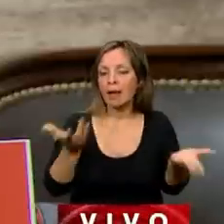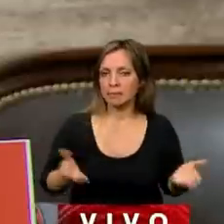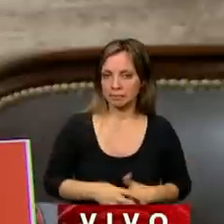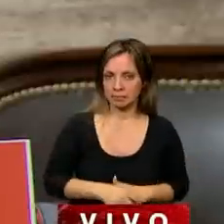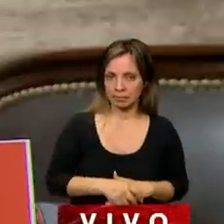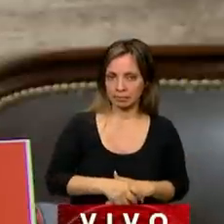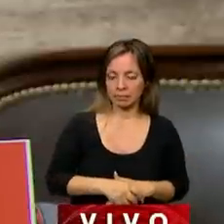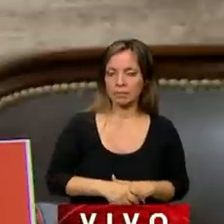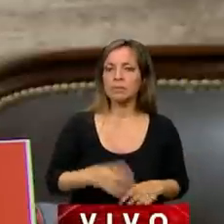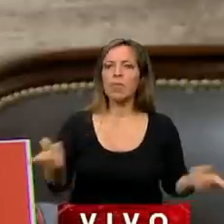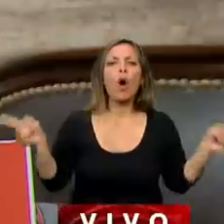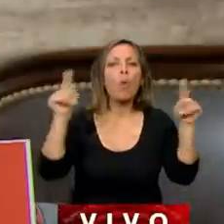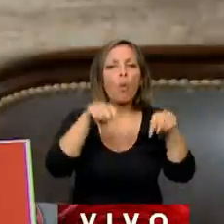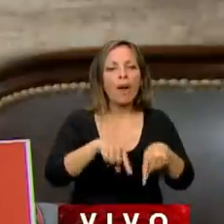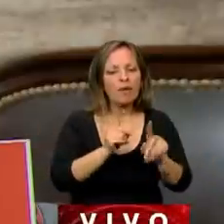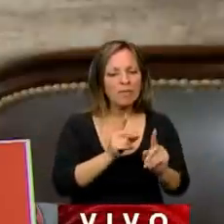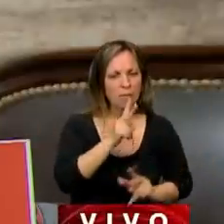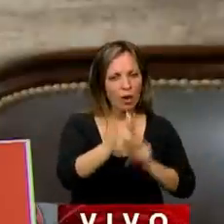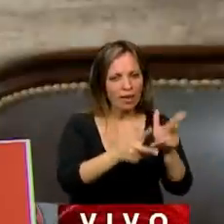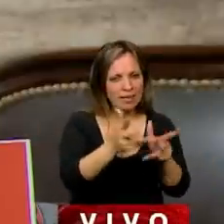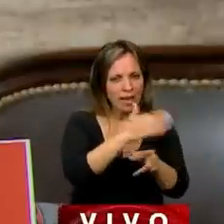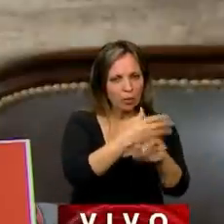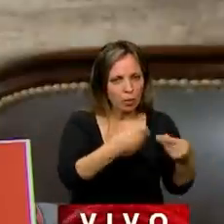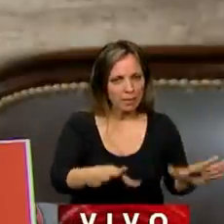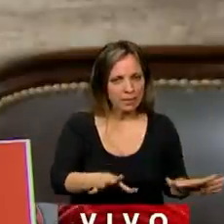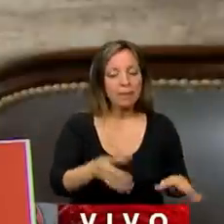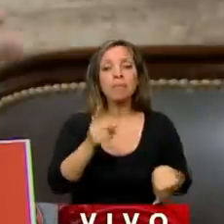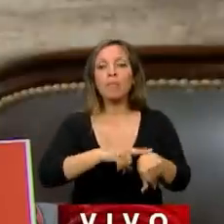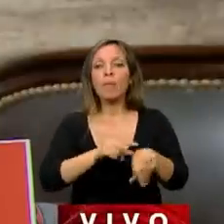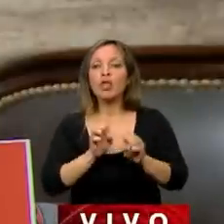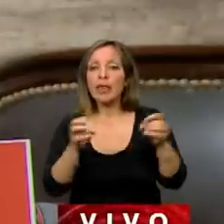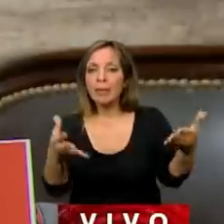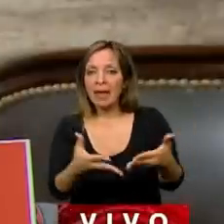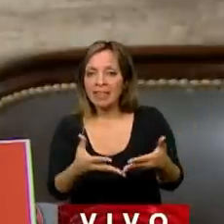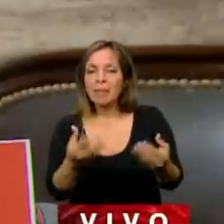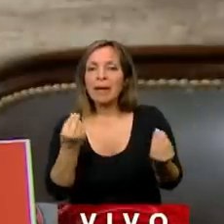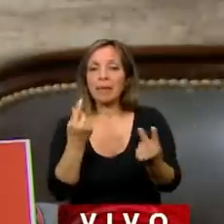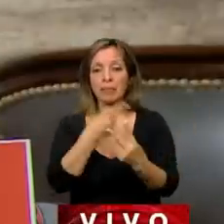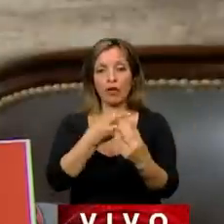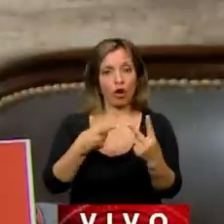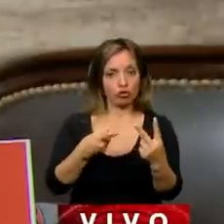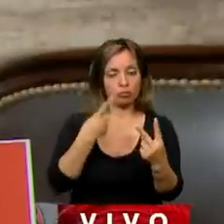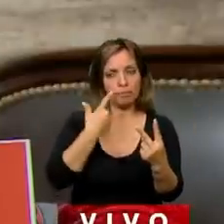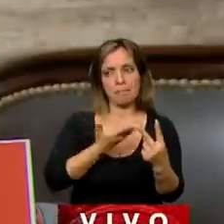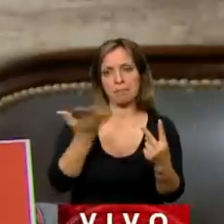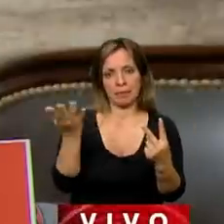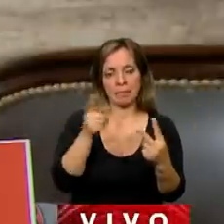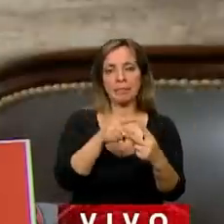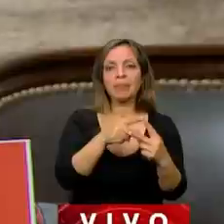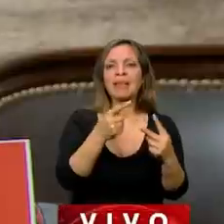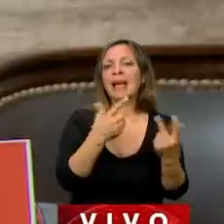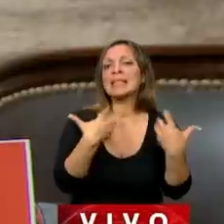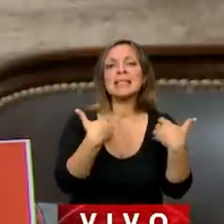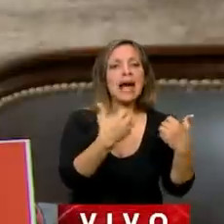vuelvo al principio. Si hay algo que la pandemia mostró, son dos cosas. Un sistema de salud que se